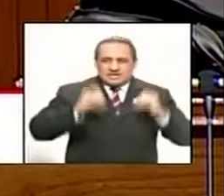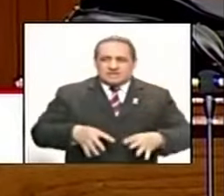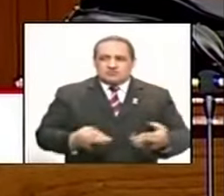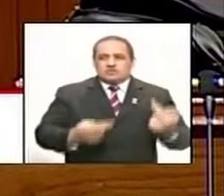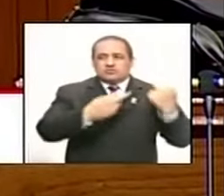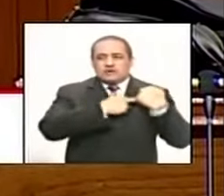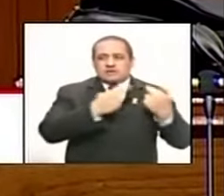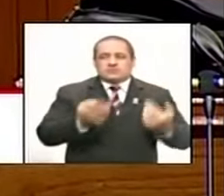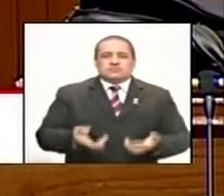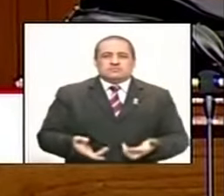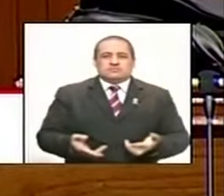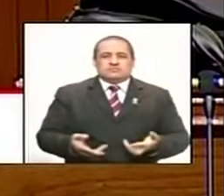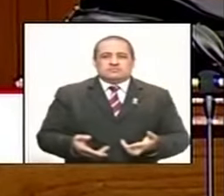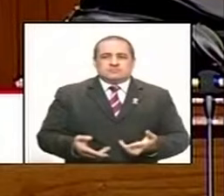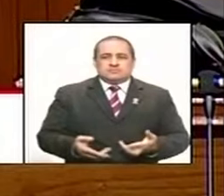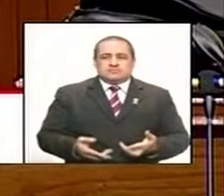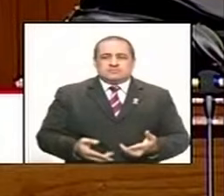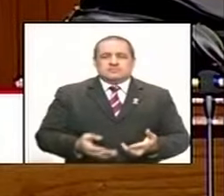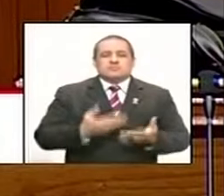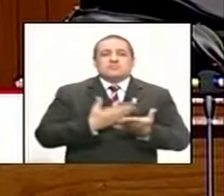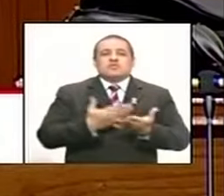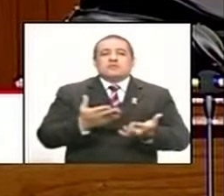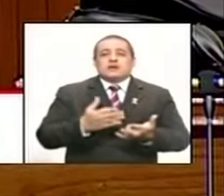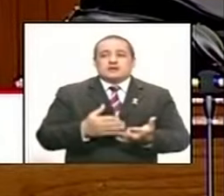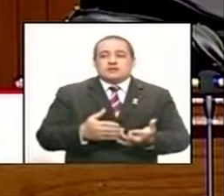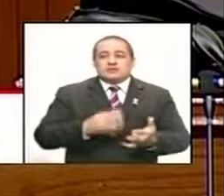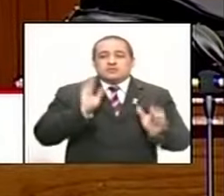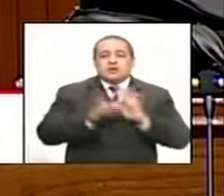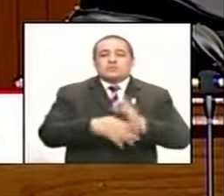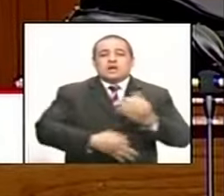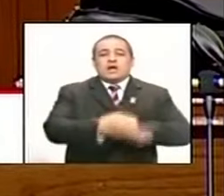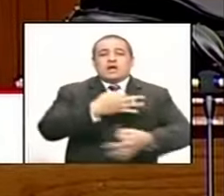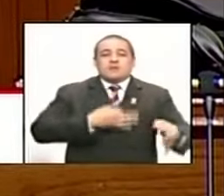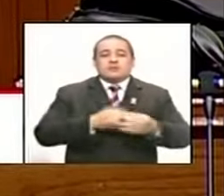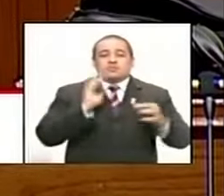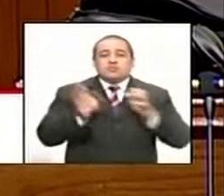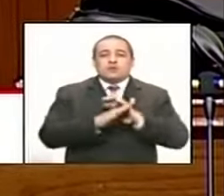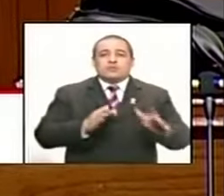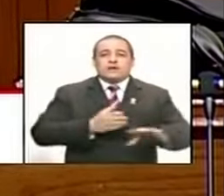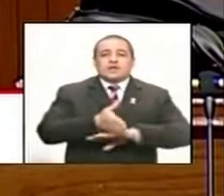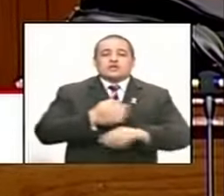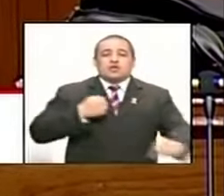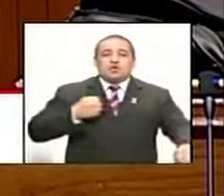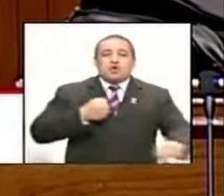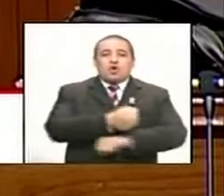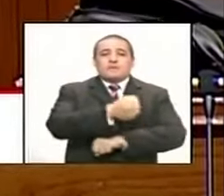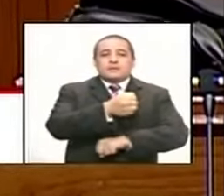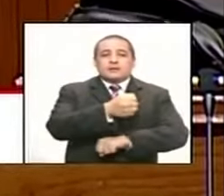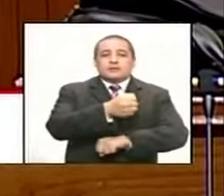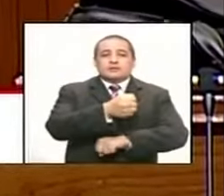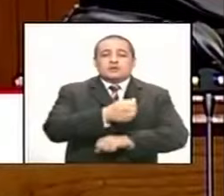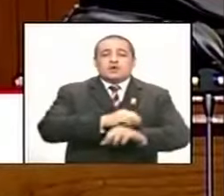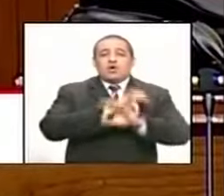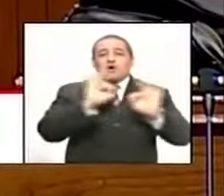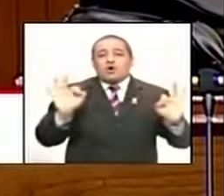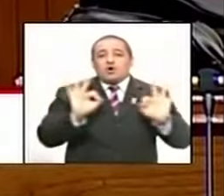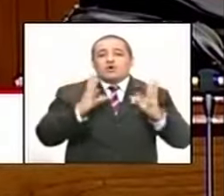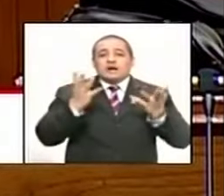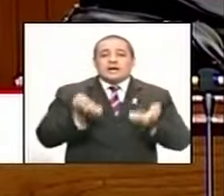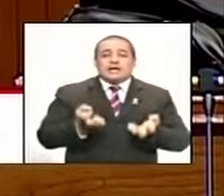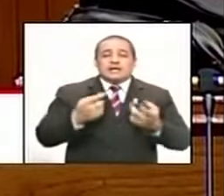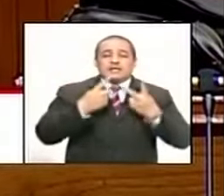cargo bajo condición de que no sean partes de un golpe o que no vayan contra